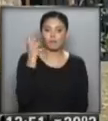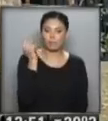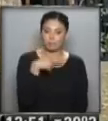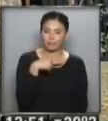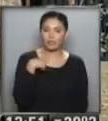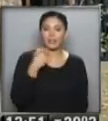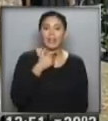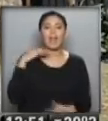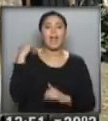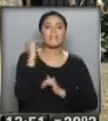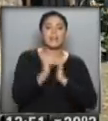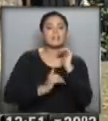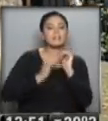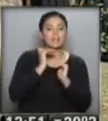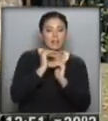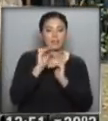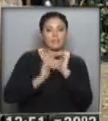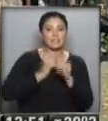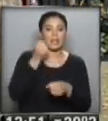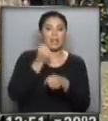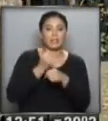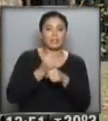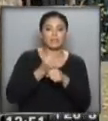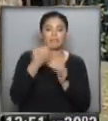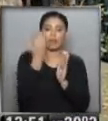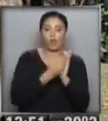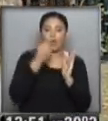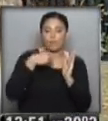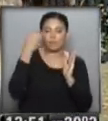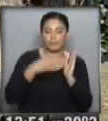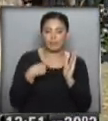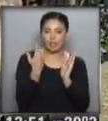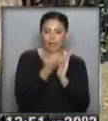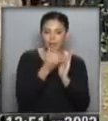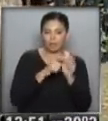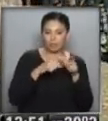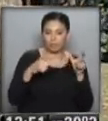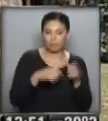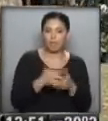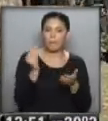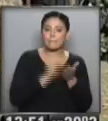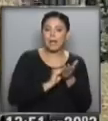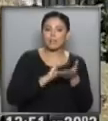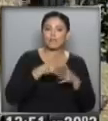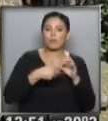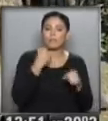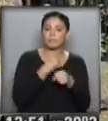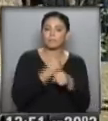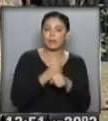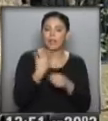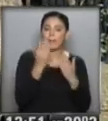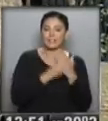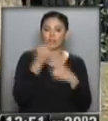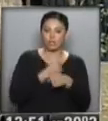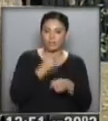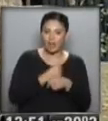en términos de incrementar el empleo registrado. Y esto va en conjunto con una serie de medidas que viene tomando, por ejemplo, el Ministerio